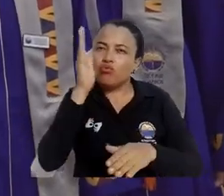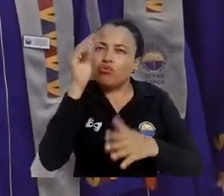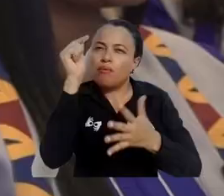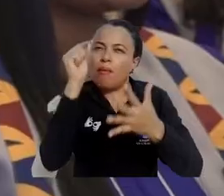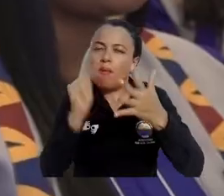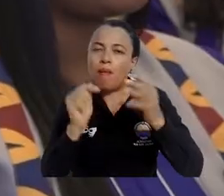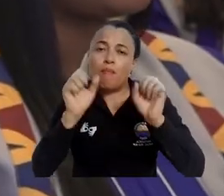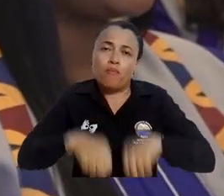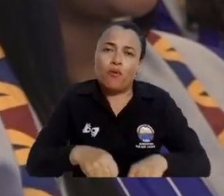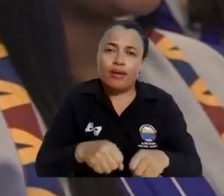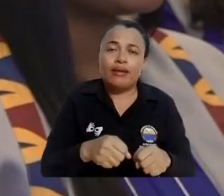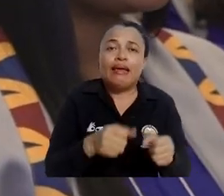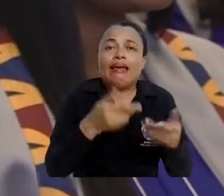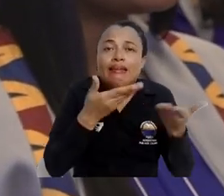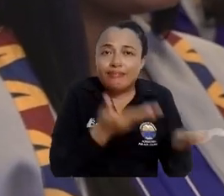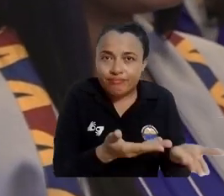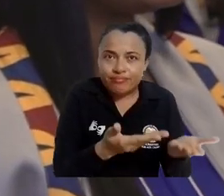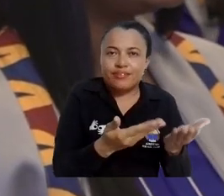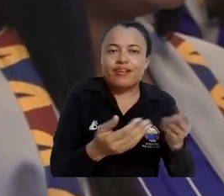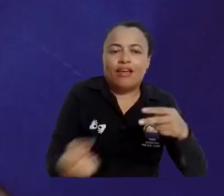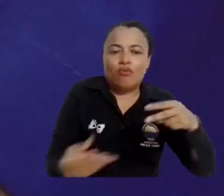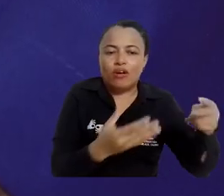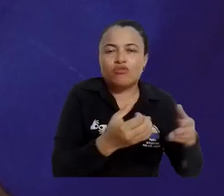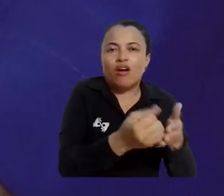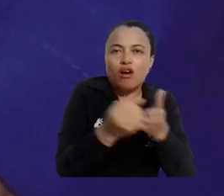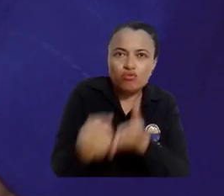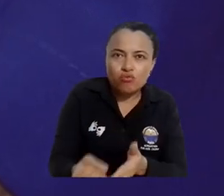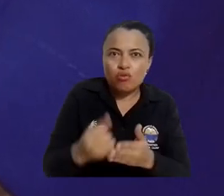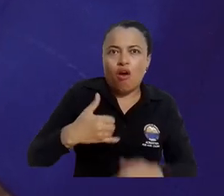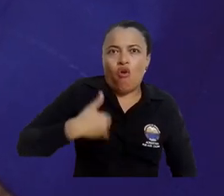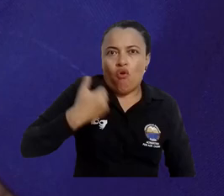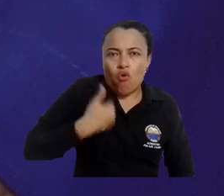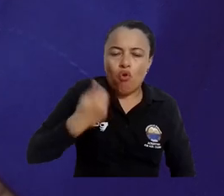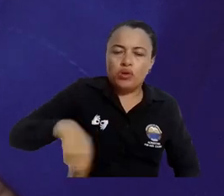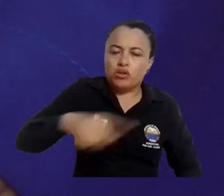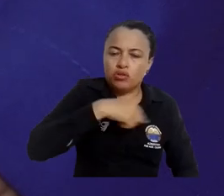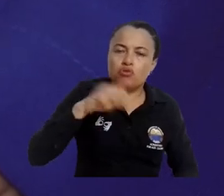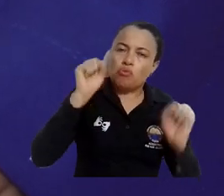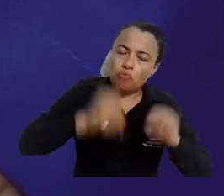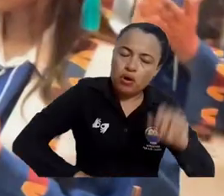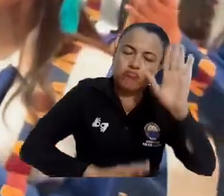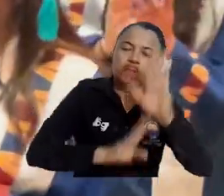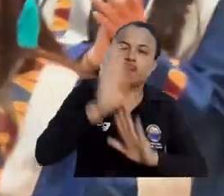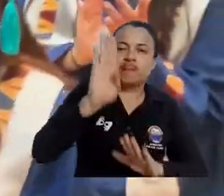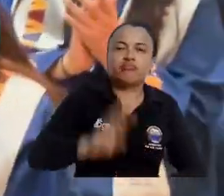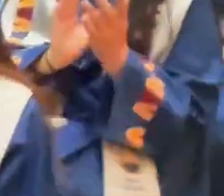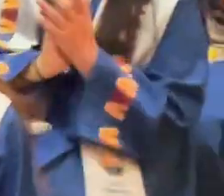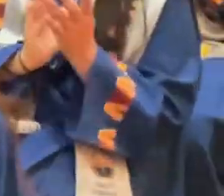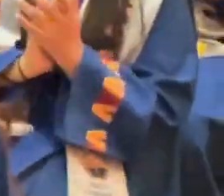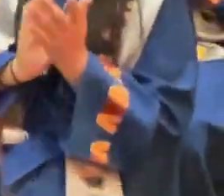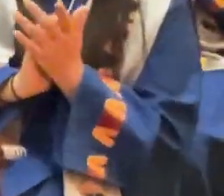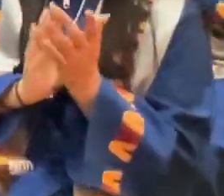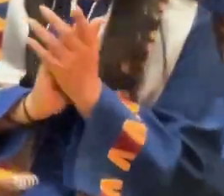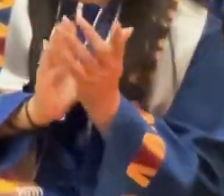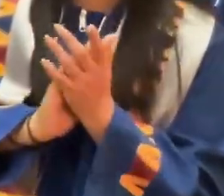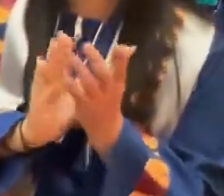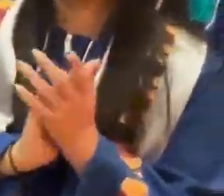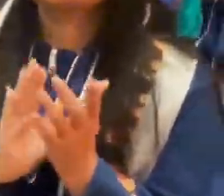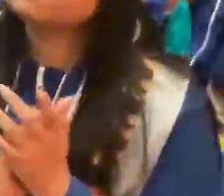norte, porque es la forma de que nuestros jóvenes, nuestra juventud se supere y salga adelante.